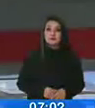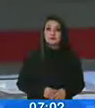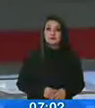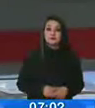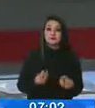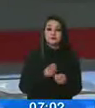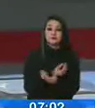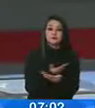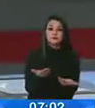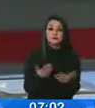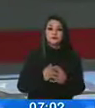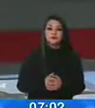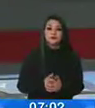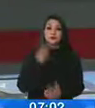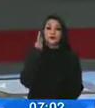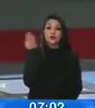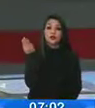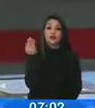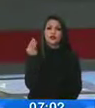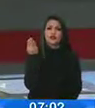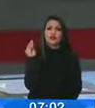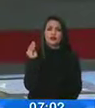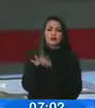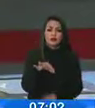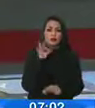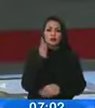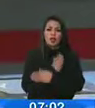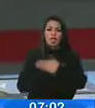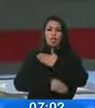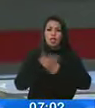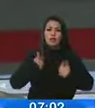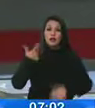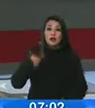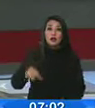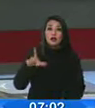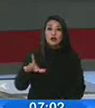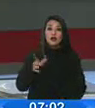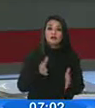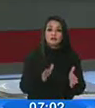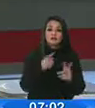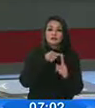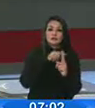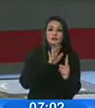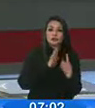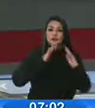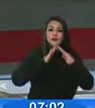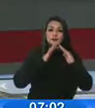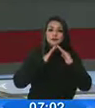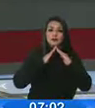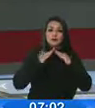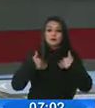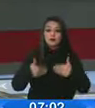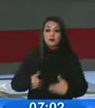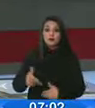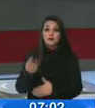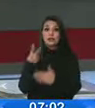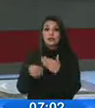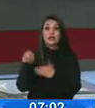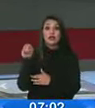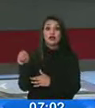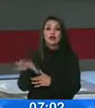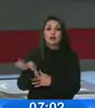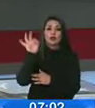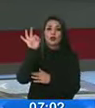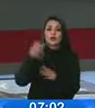Vamos a comentarles ahora que la joven que apareció descuartizada allá en Loja fue velada en su domicilio, mientras que el cuerpo sin vida de su hijo fue hallado en